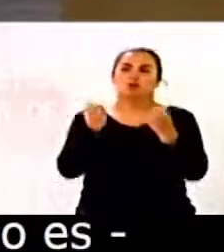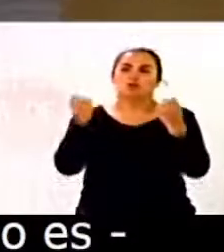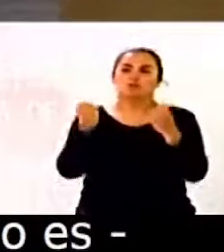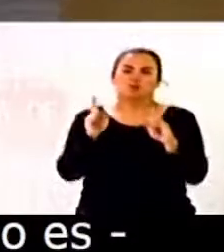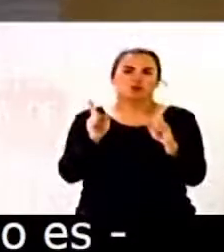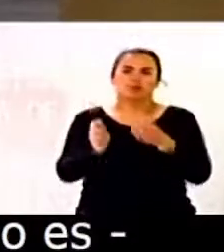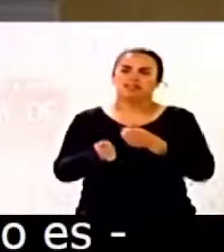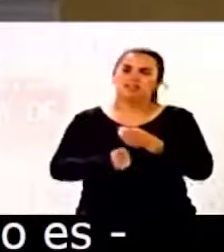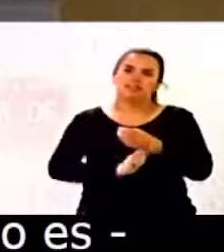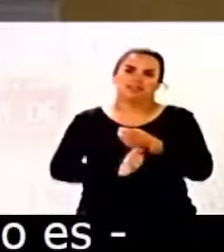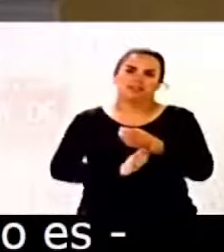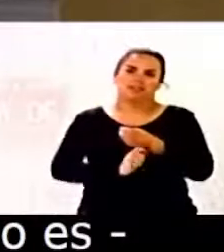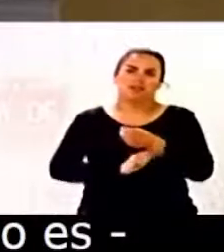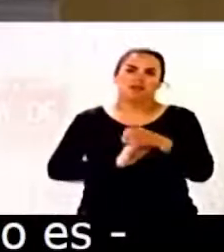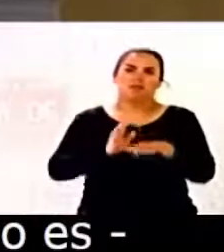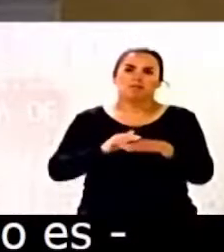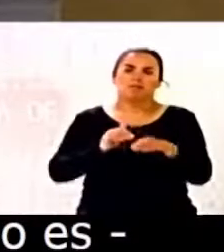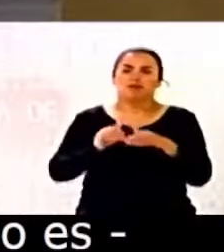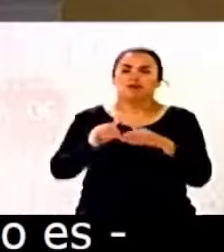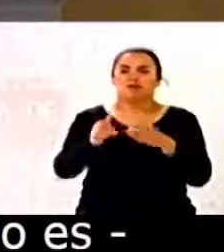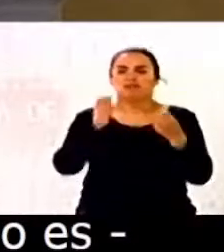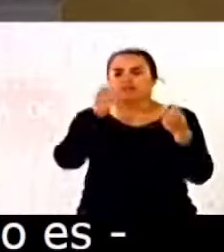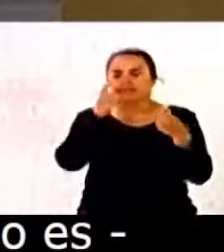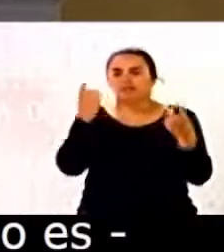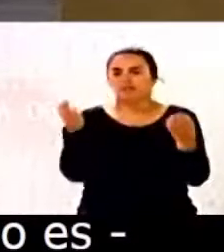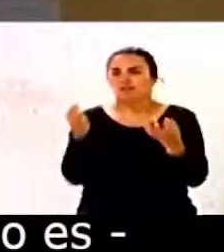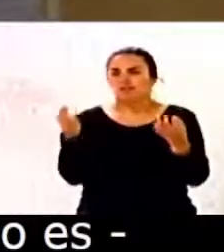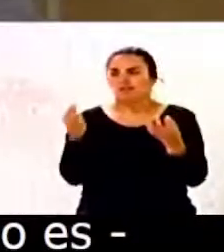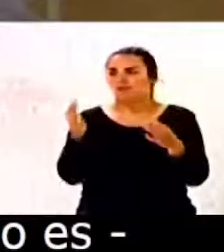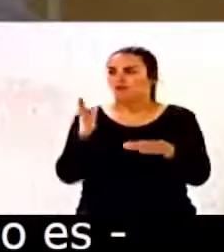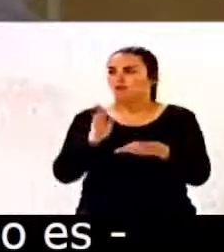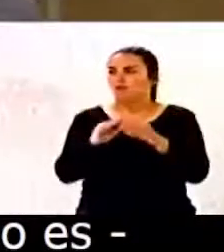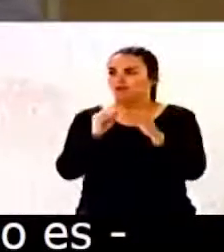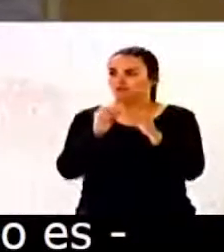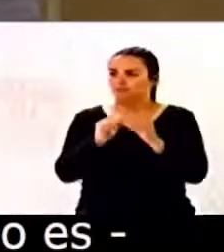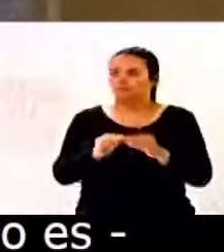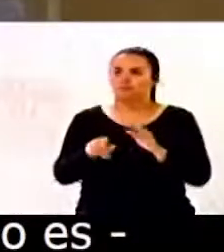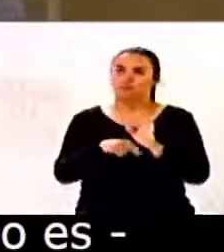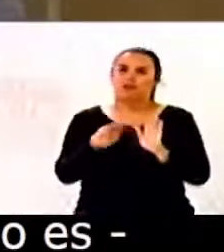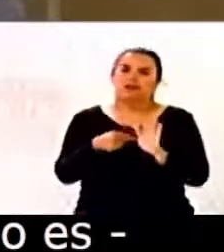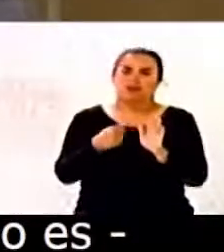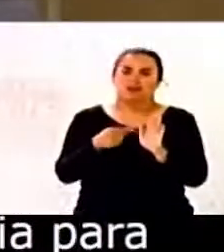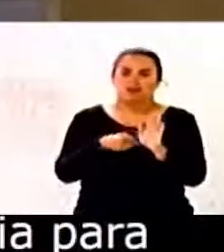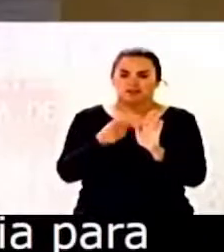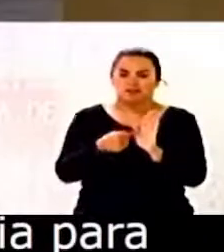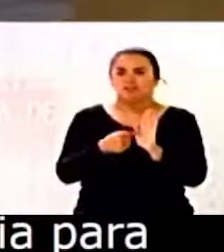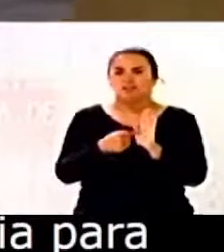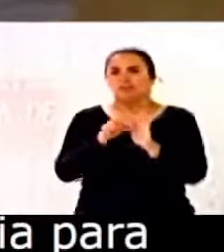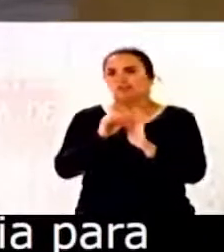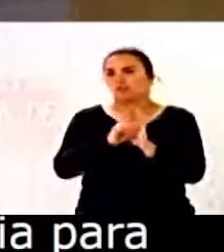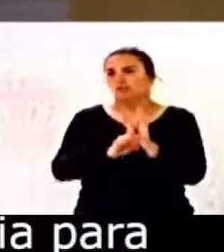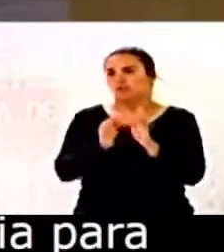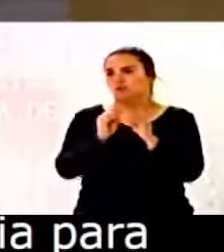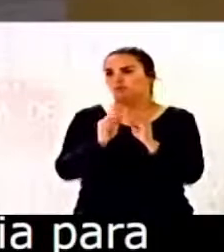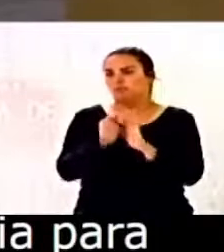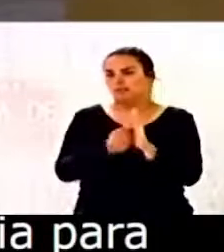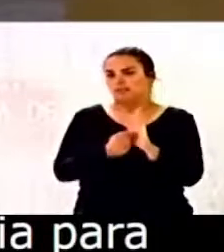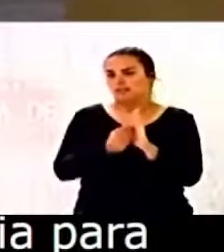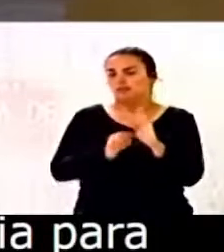una estrategia para que se tenga en cuenta a la hora de elaborar leyes, de elaborar decretos, de elaborar medidas